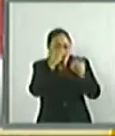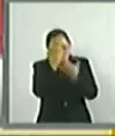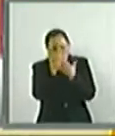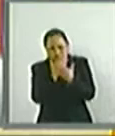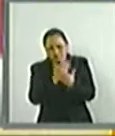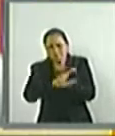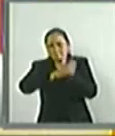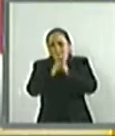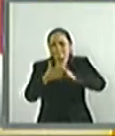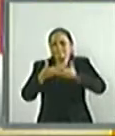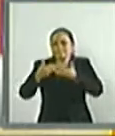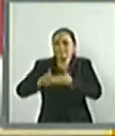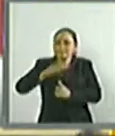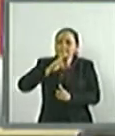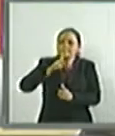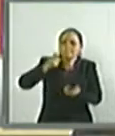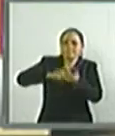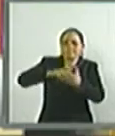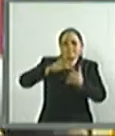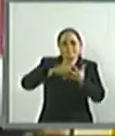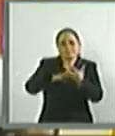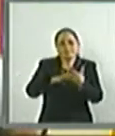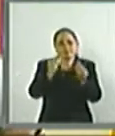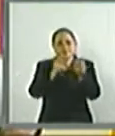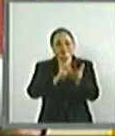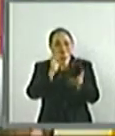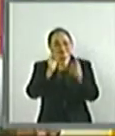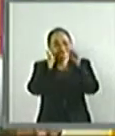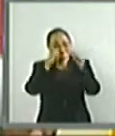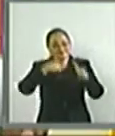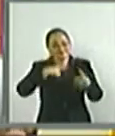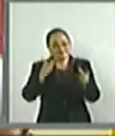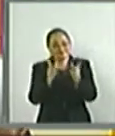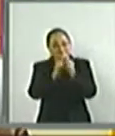a constituirse en una mejora del sistema. Muchas